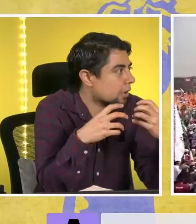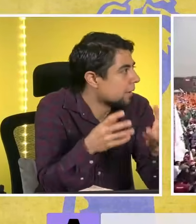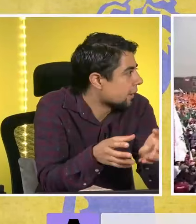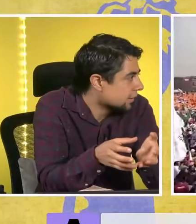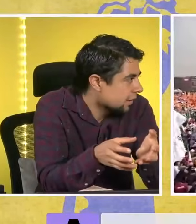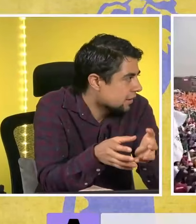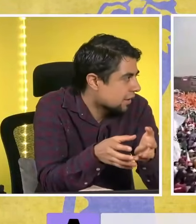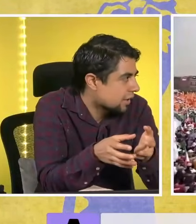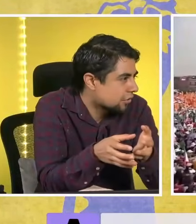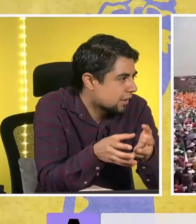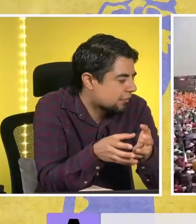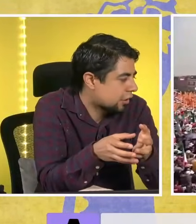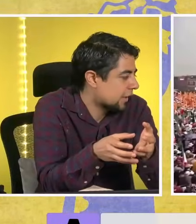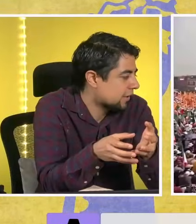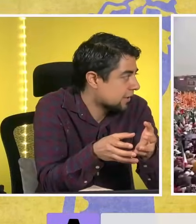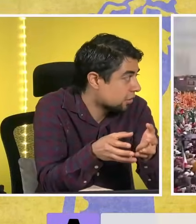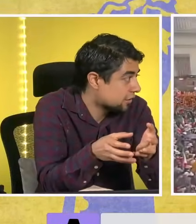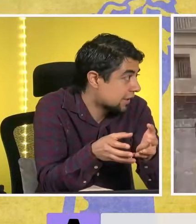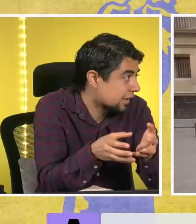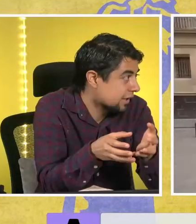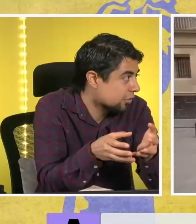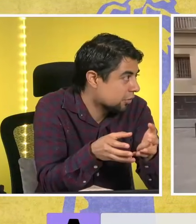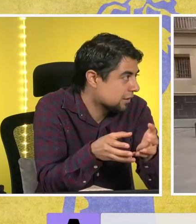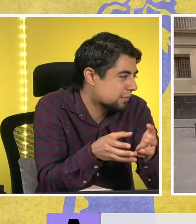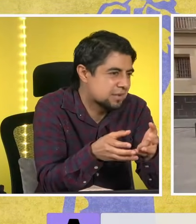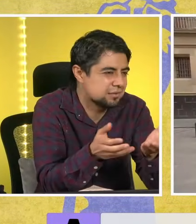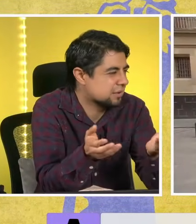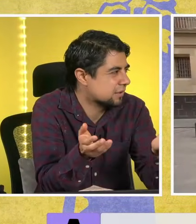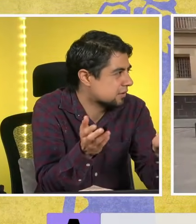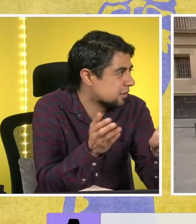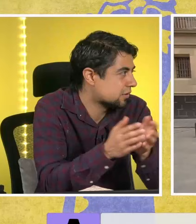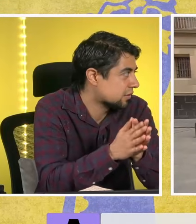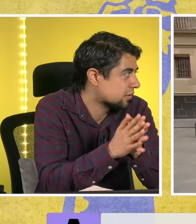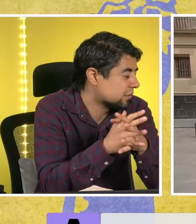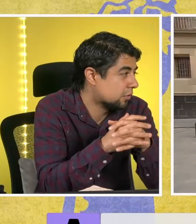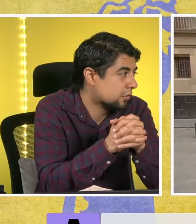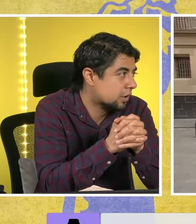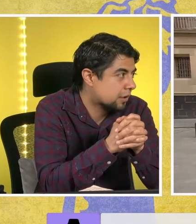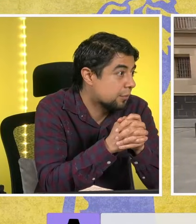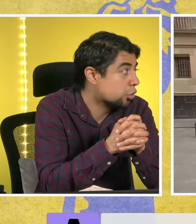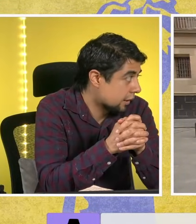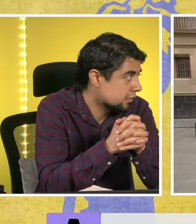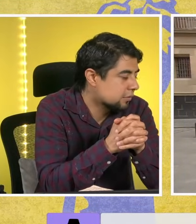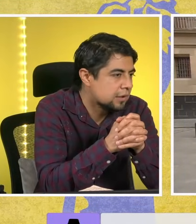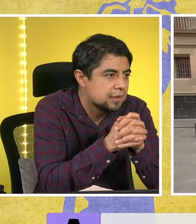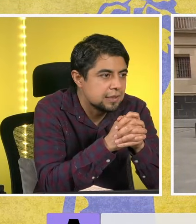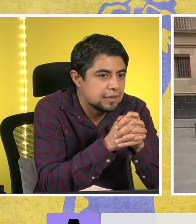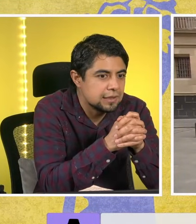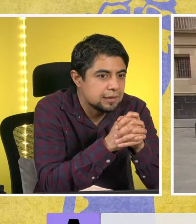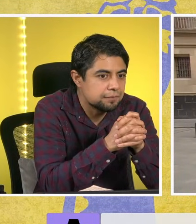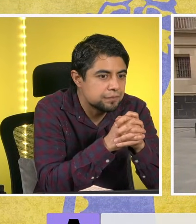Y todavía hay gente que sigue creyendo que fue la generación Z la que convocó esa marcha. O sea, esto es como de burla, ¿no?